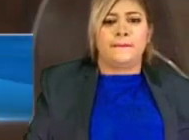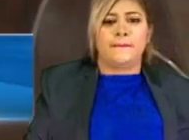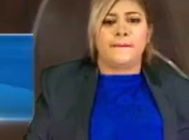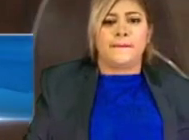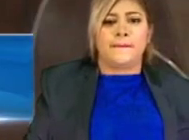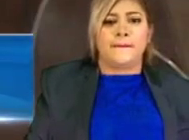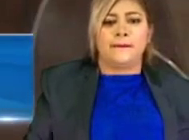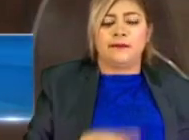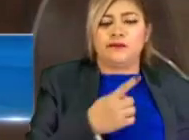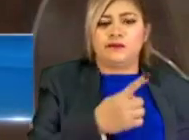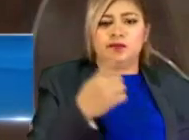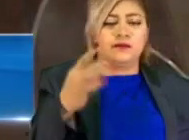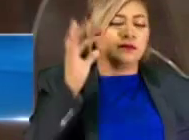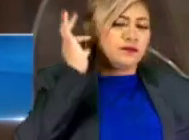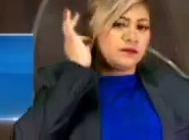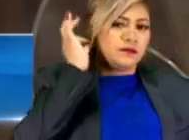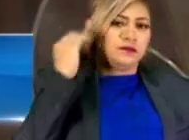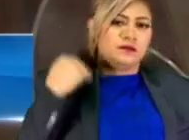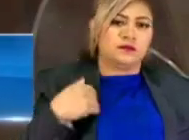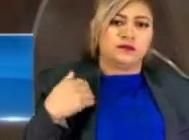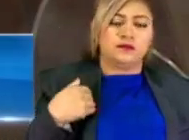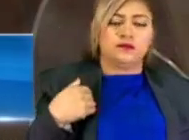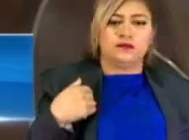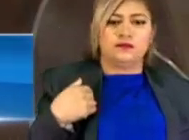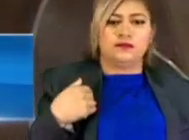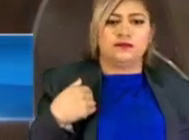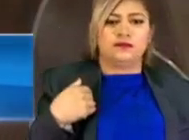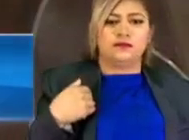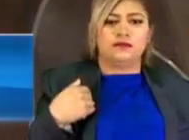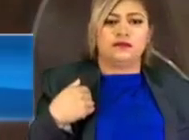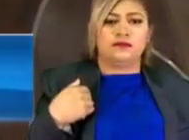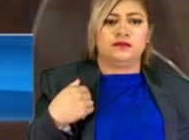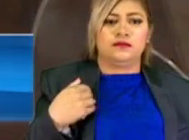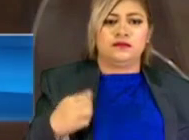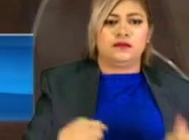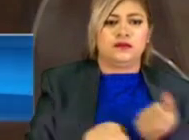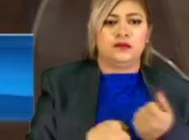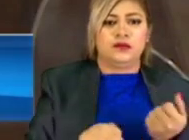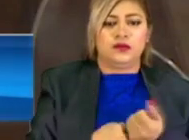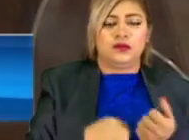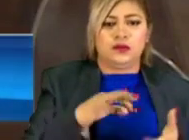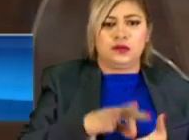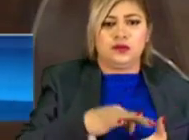una de las iniciativas más complejas de apoyo a la población